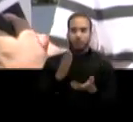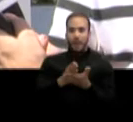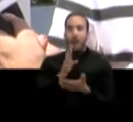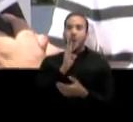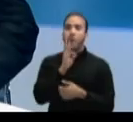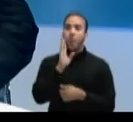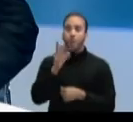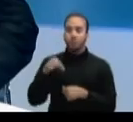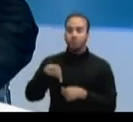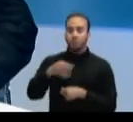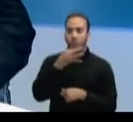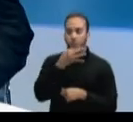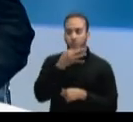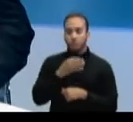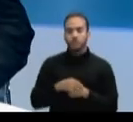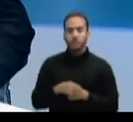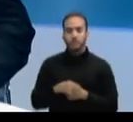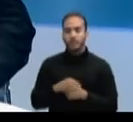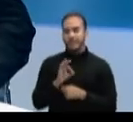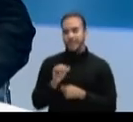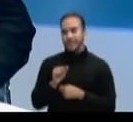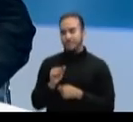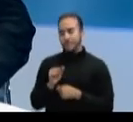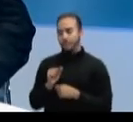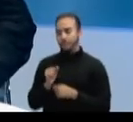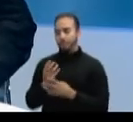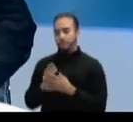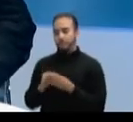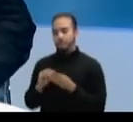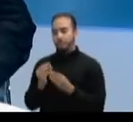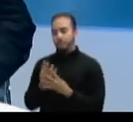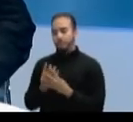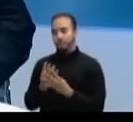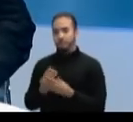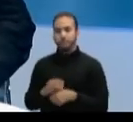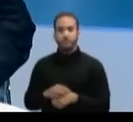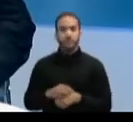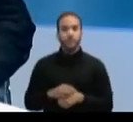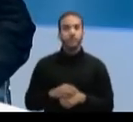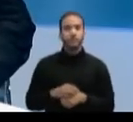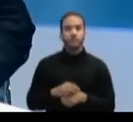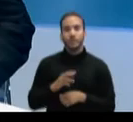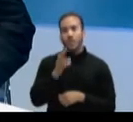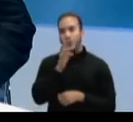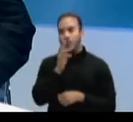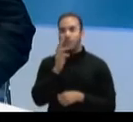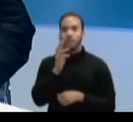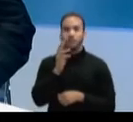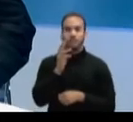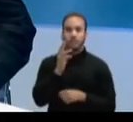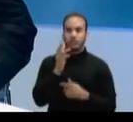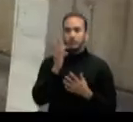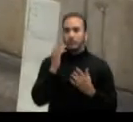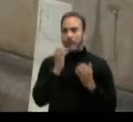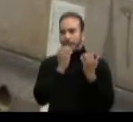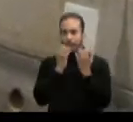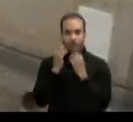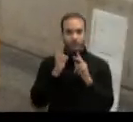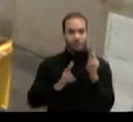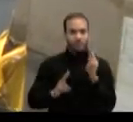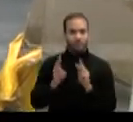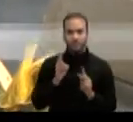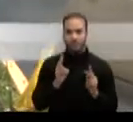24/7. Mientras la reducción de los abastos de agua mantiene preocupada a la ciudadanía, Frank Camacho nos dice más en la siguiente historia.